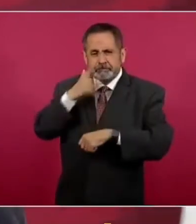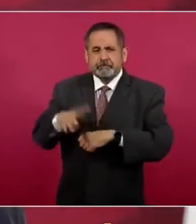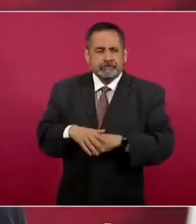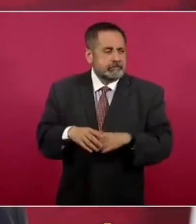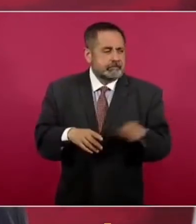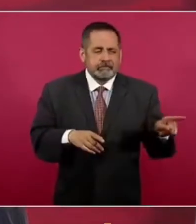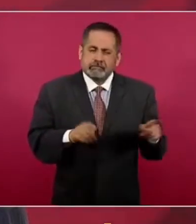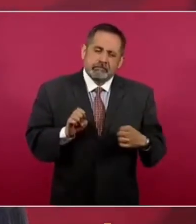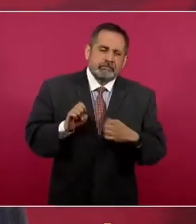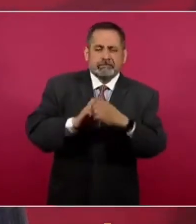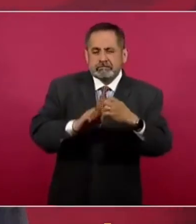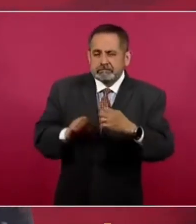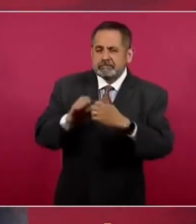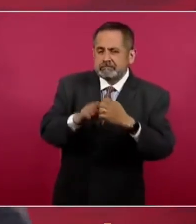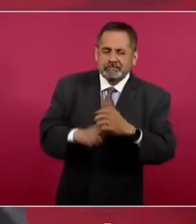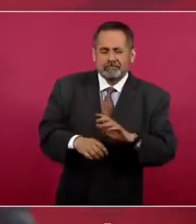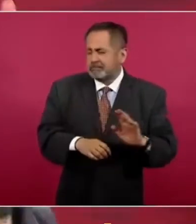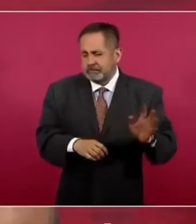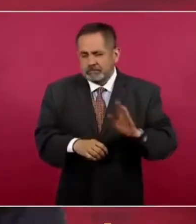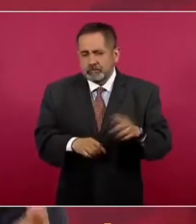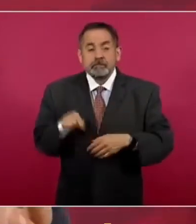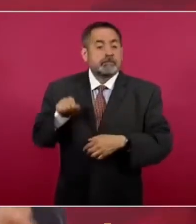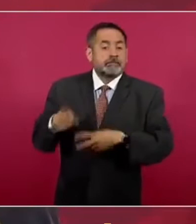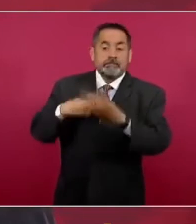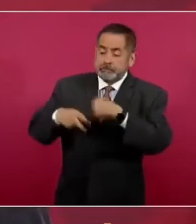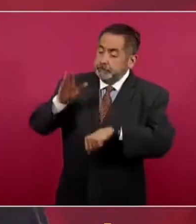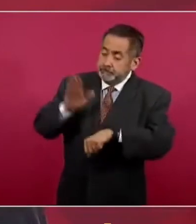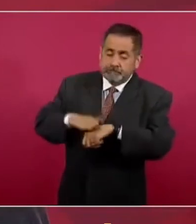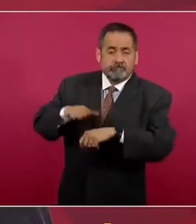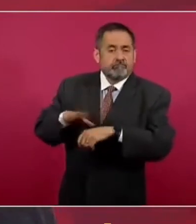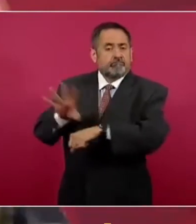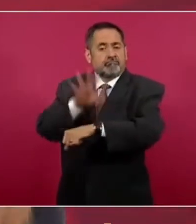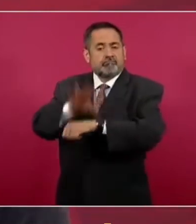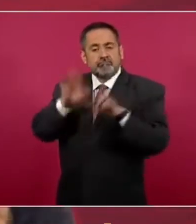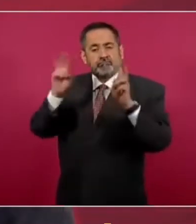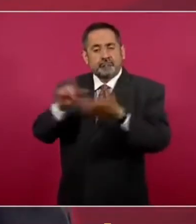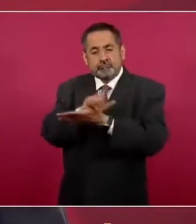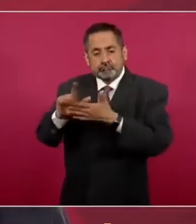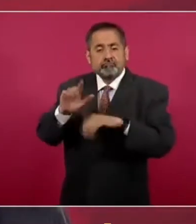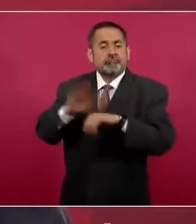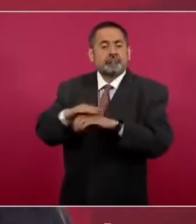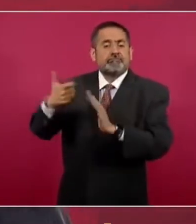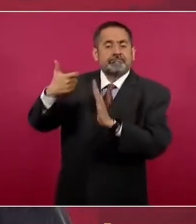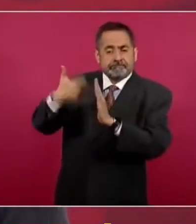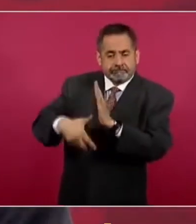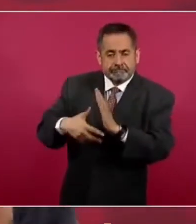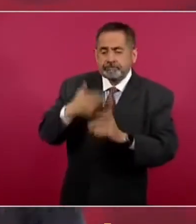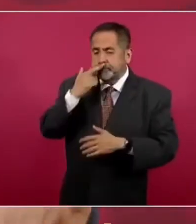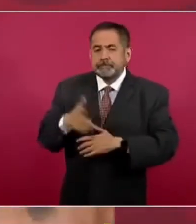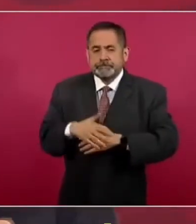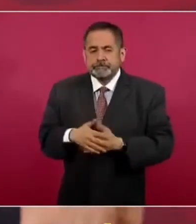engañando más energía limpia y barata, y